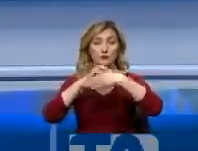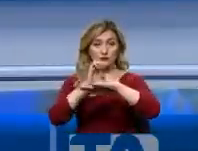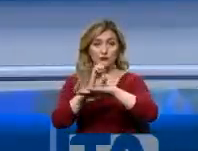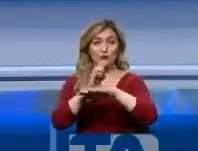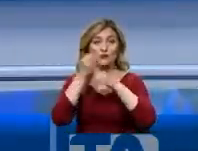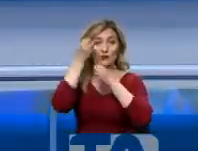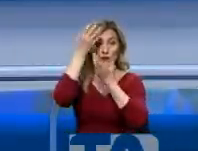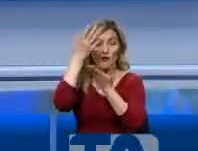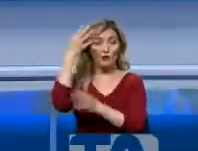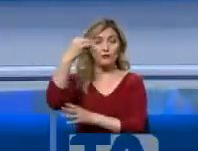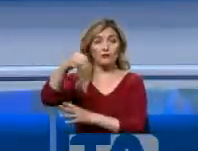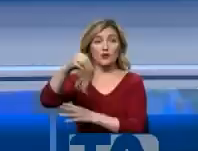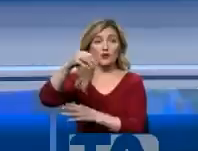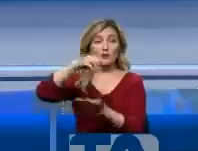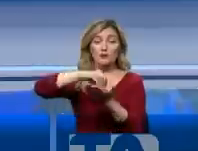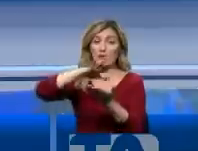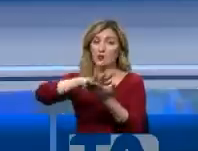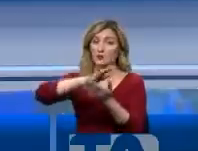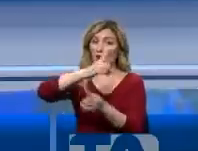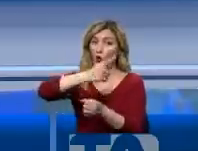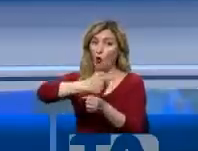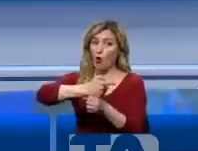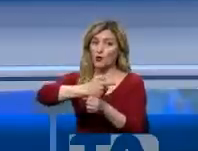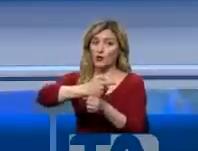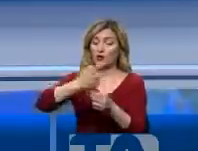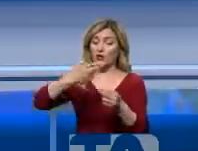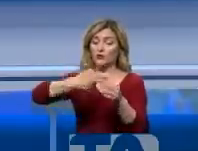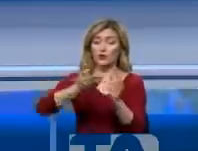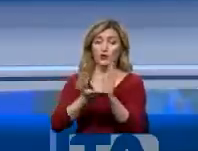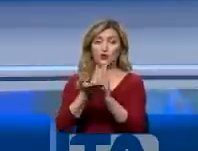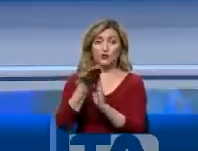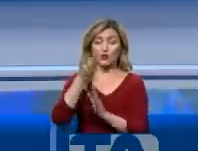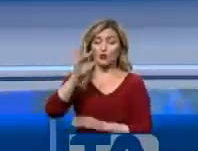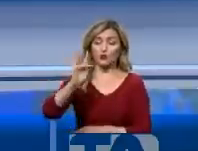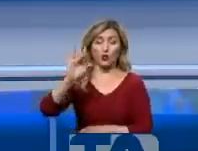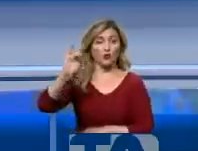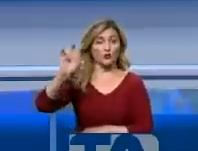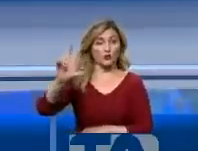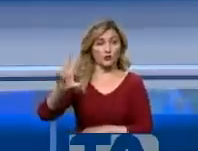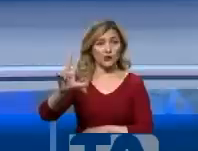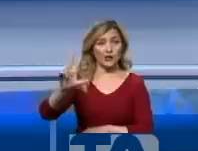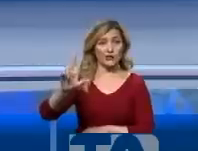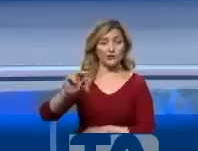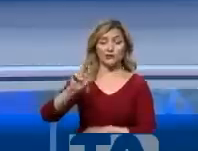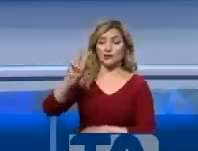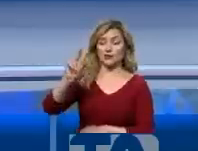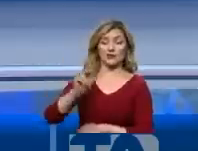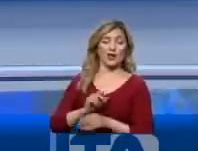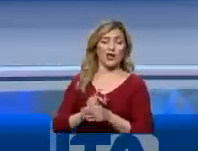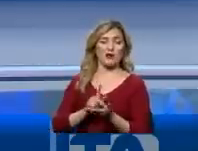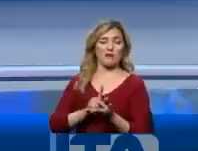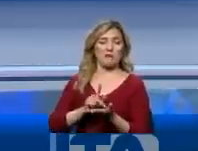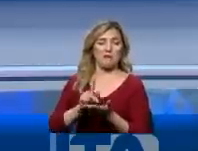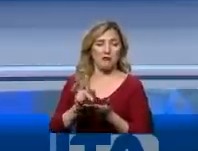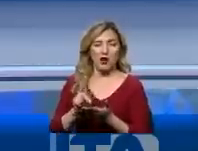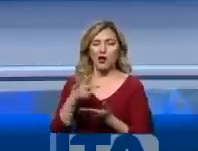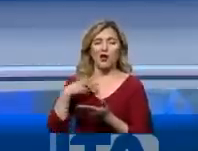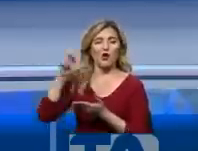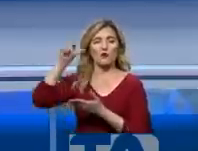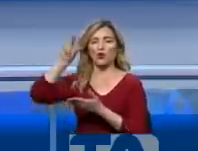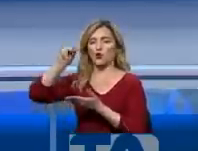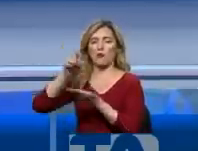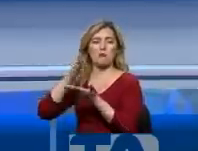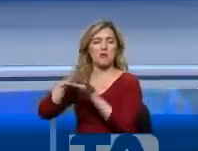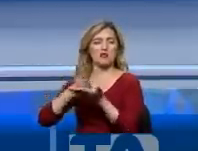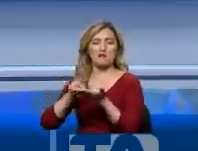este miércoles que apenas entre en vigor el decreto ejecutivo 883 que elimina el subsidio de los combustibles, paralizarán actividades de